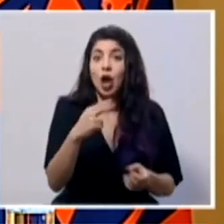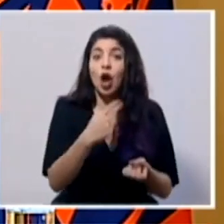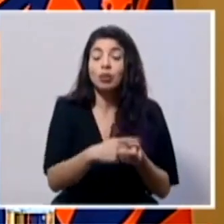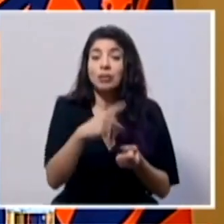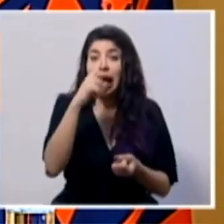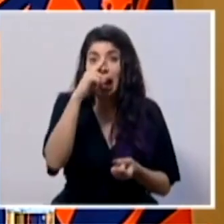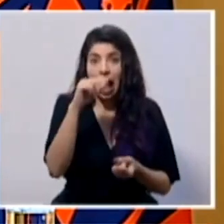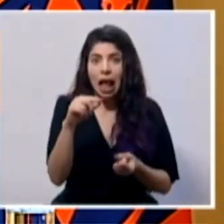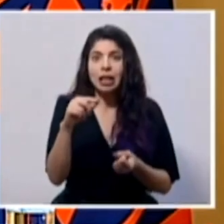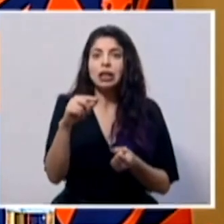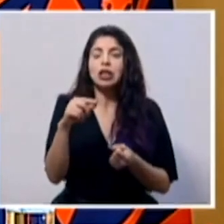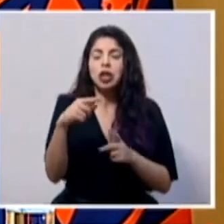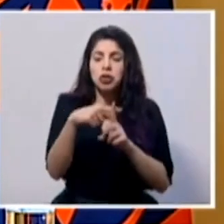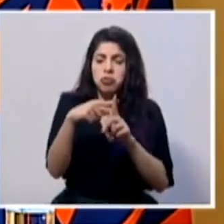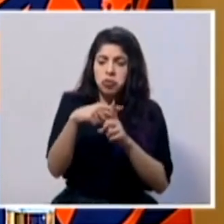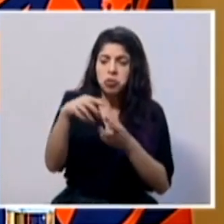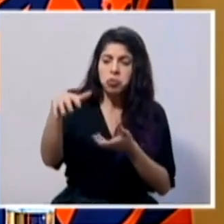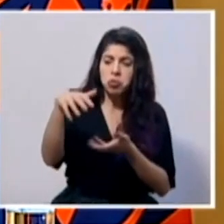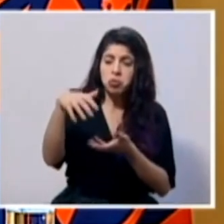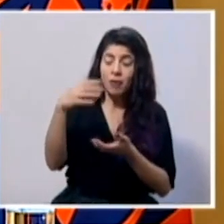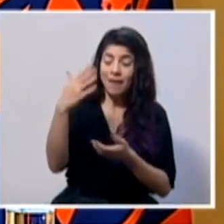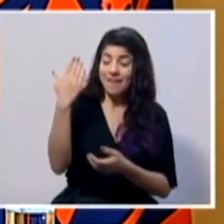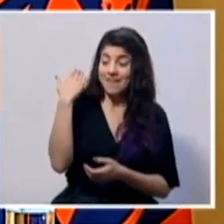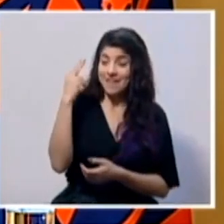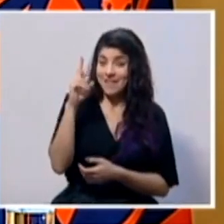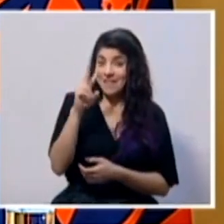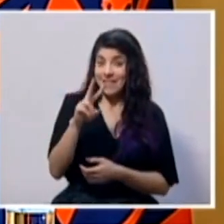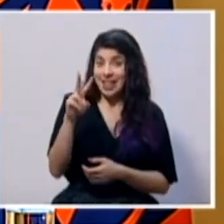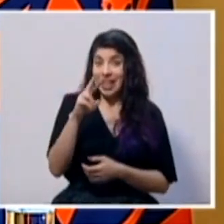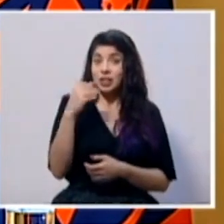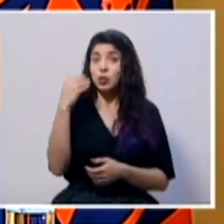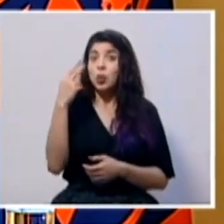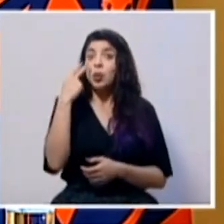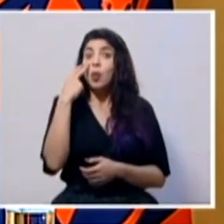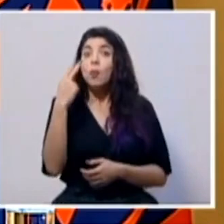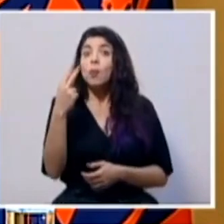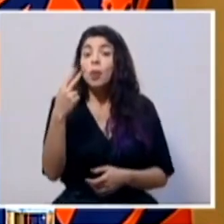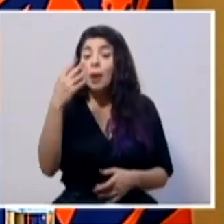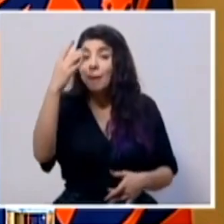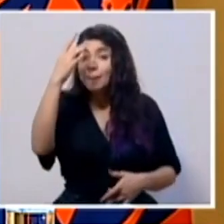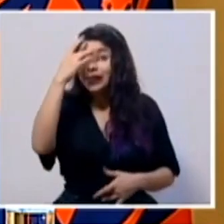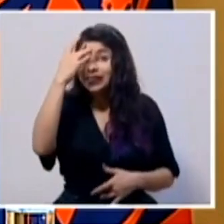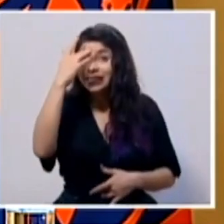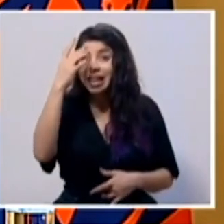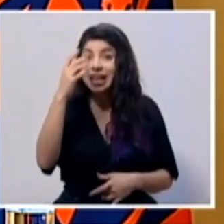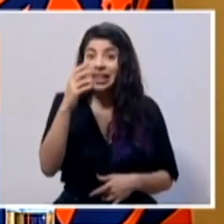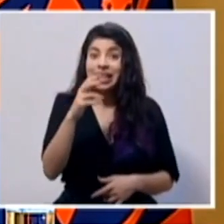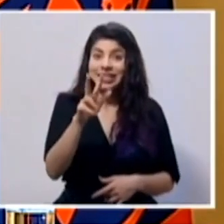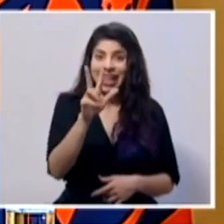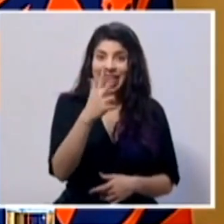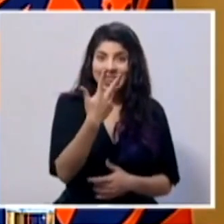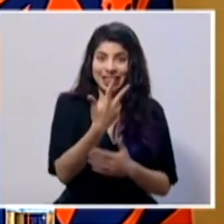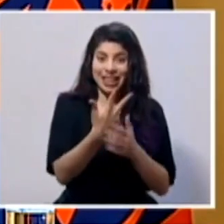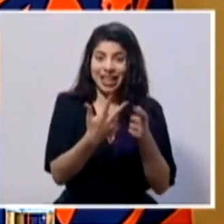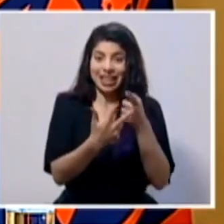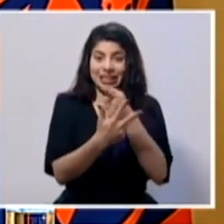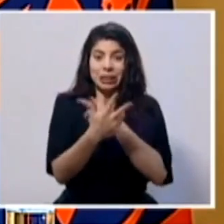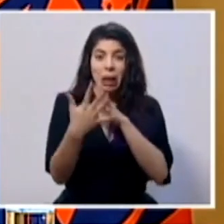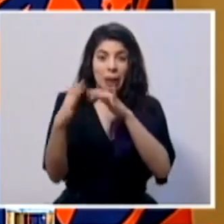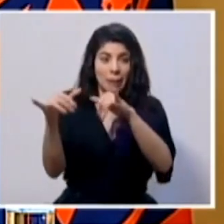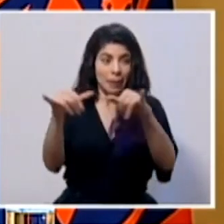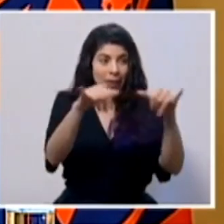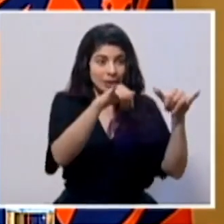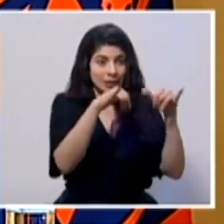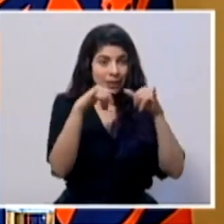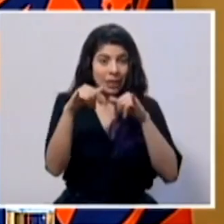Cali Vanguardia comenzó a recibir moderados. El viernes, cuando ya vimos que la cantidad de pacientes entre los tres centros era parecida, entonces